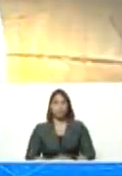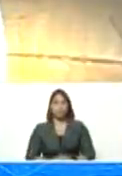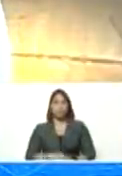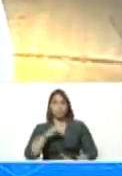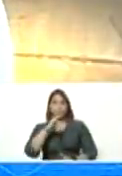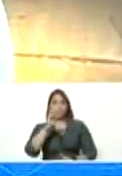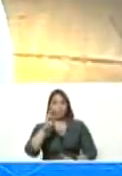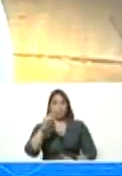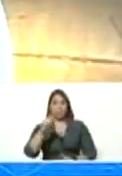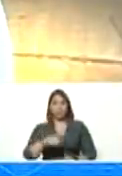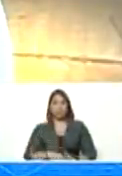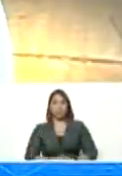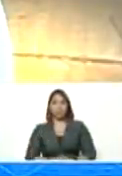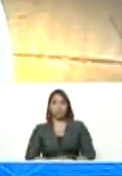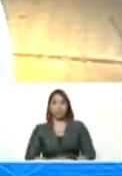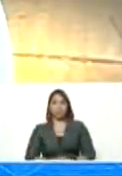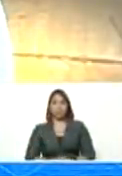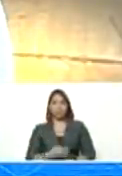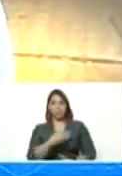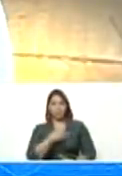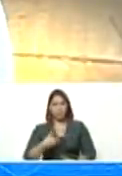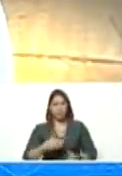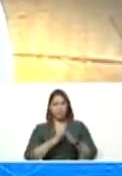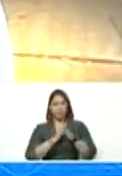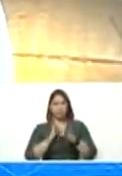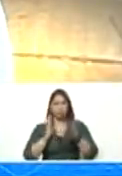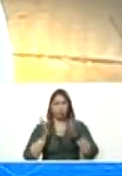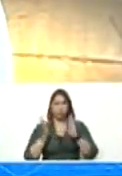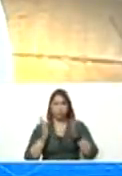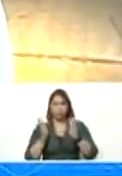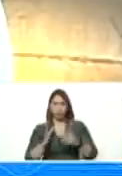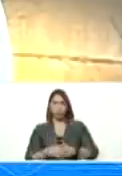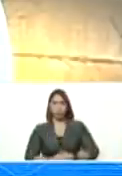CPT. Yo quisiera que conversadito,